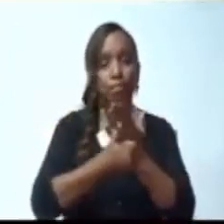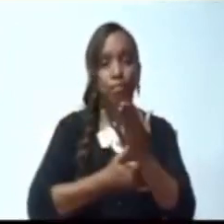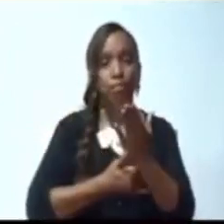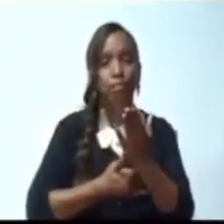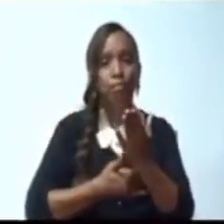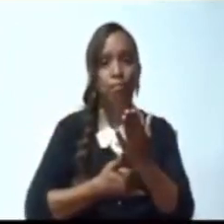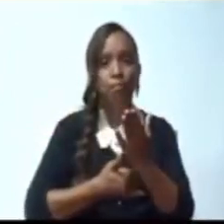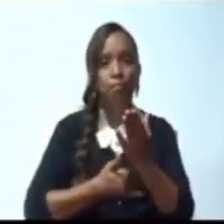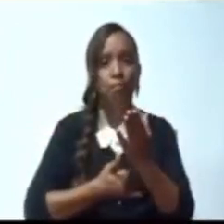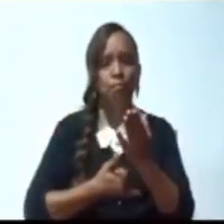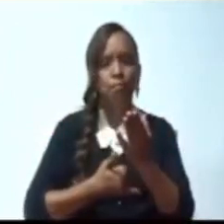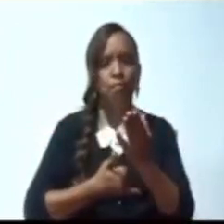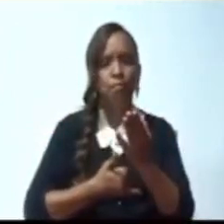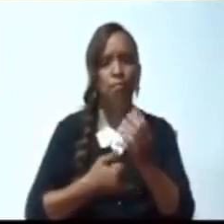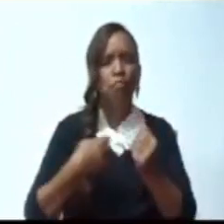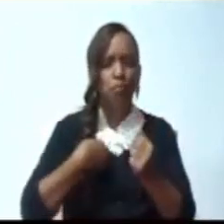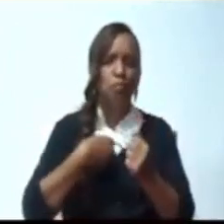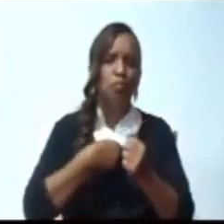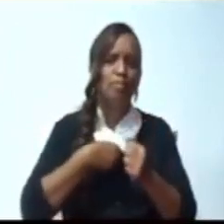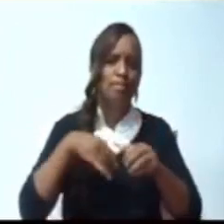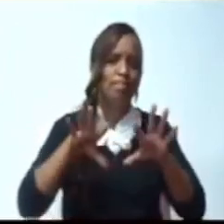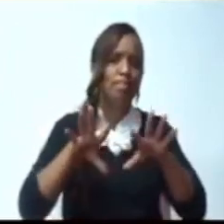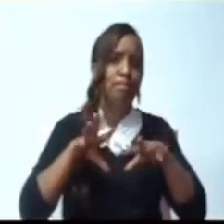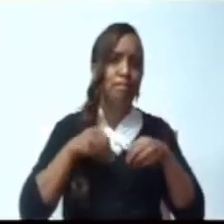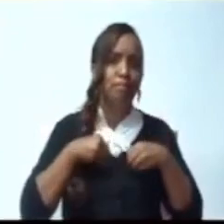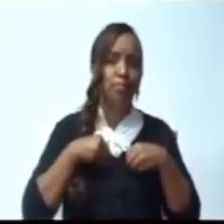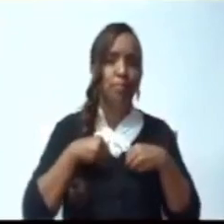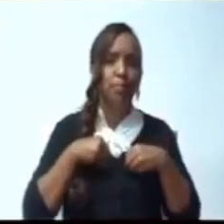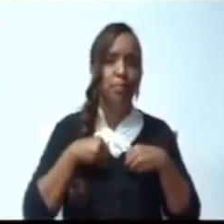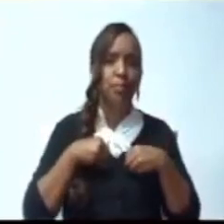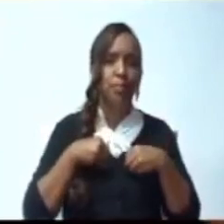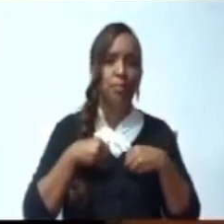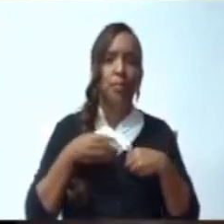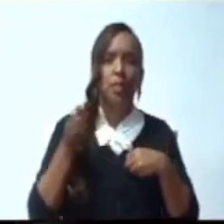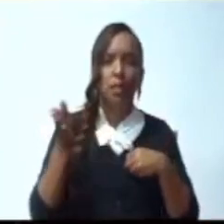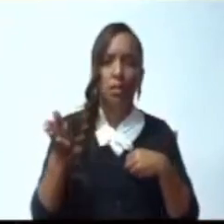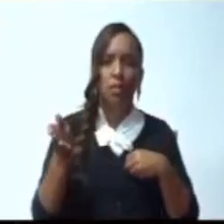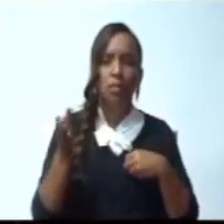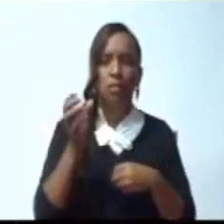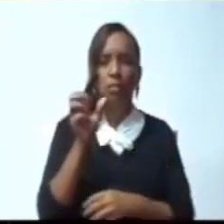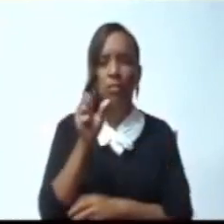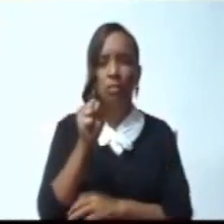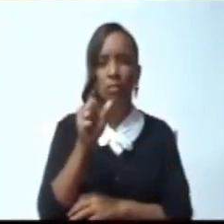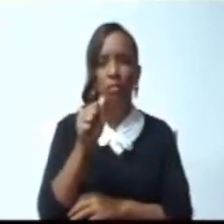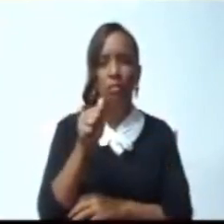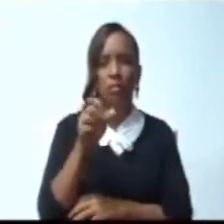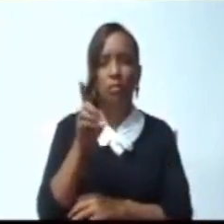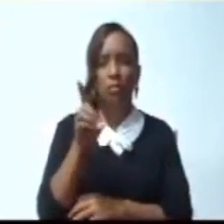Sadoki Duarte. Muchas gracias, honorable presidente.